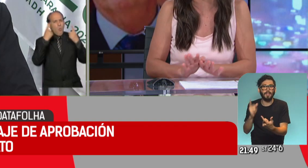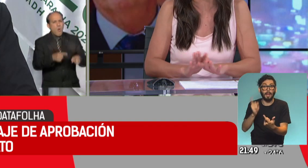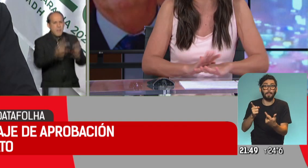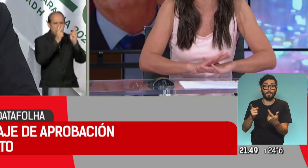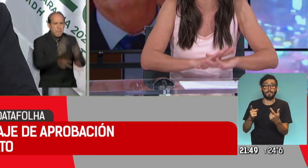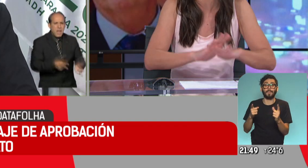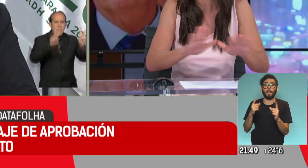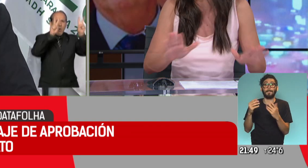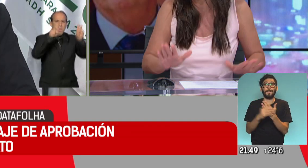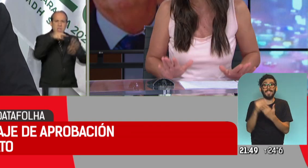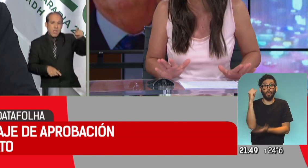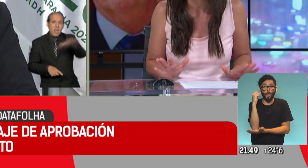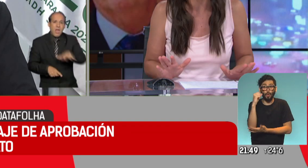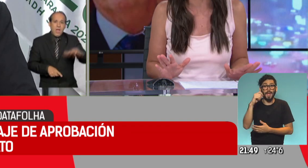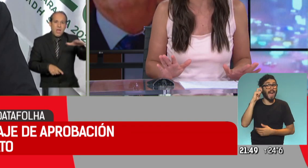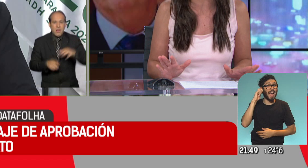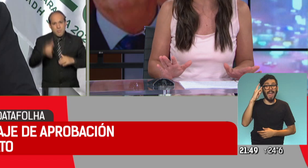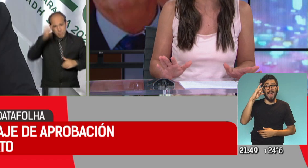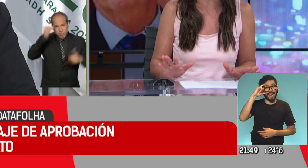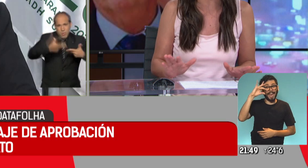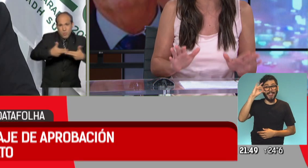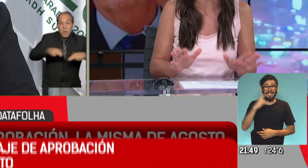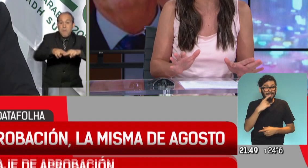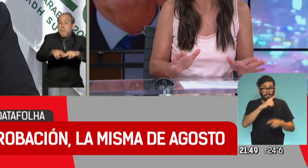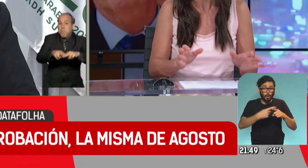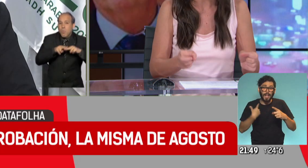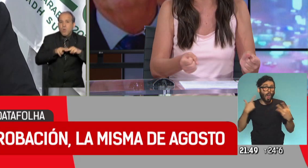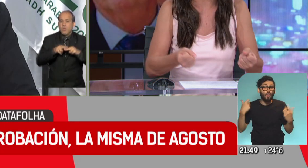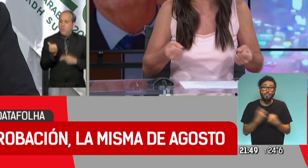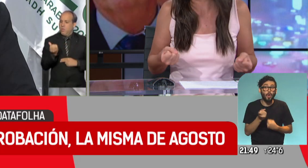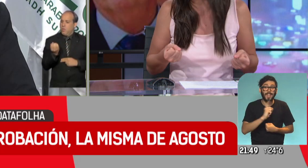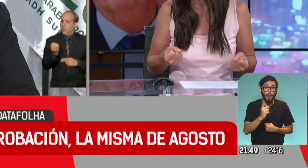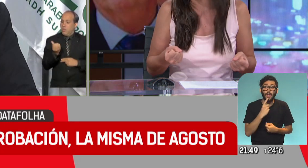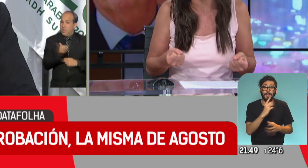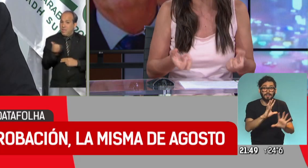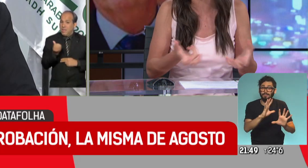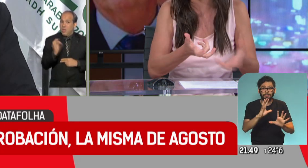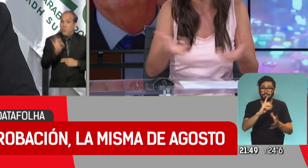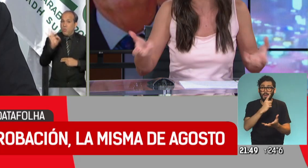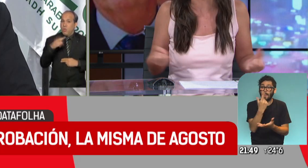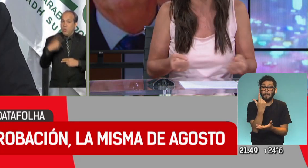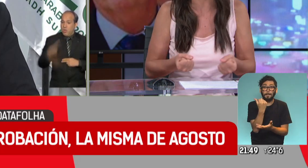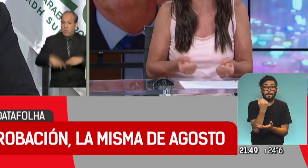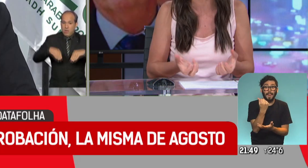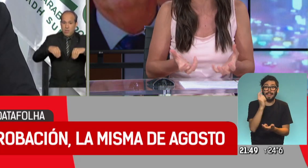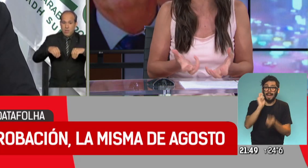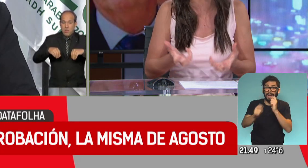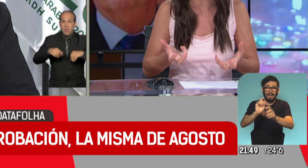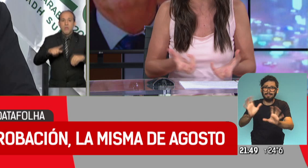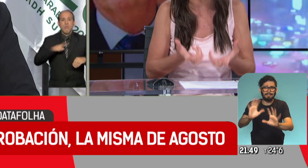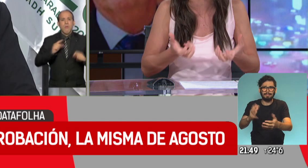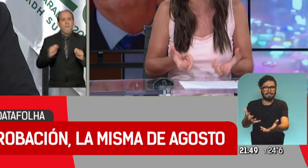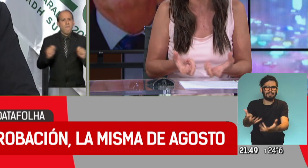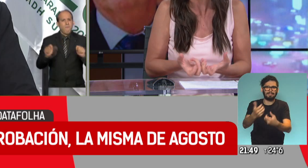que no está para nada de acuerdo en este tipo de políticas y que dice, saquemos este dinero de circulación y empecemos